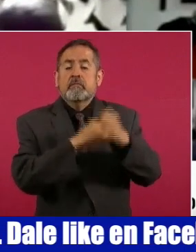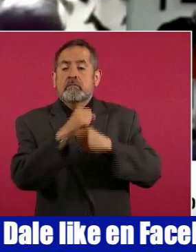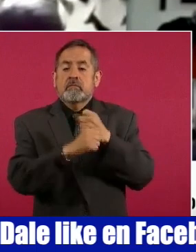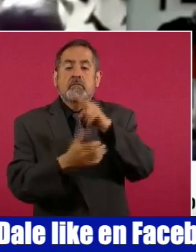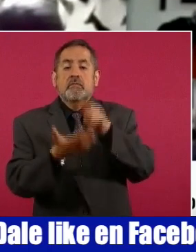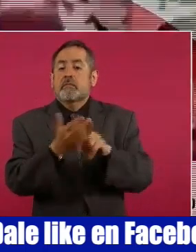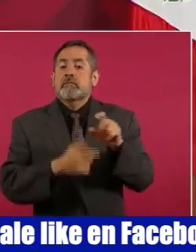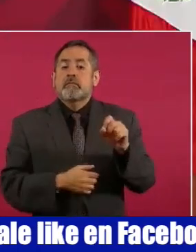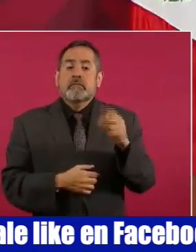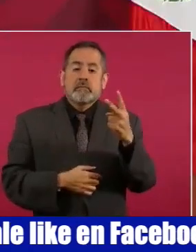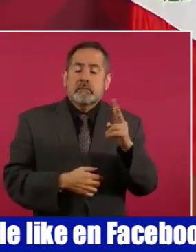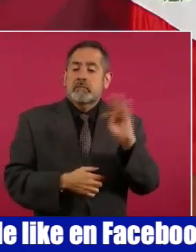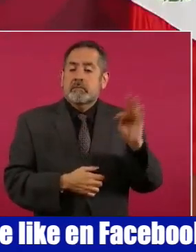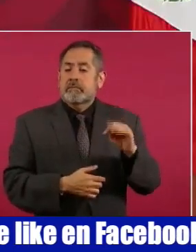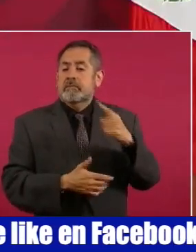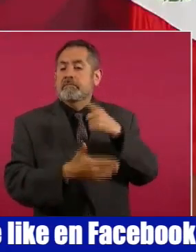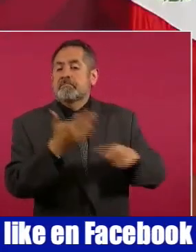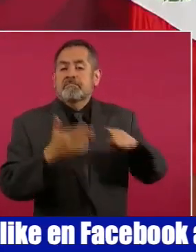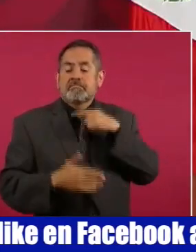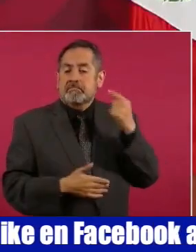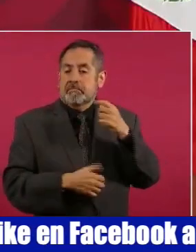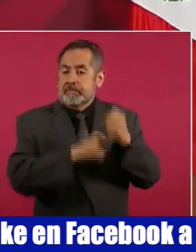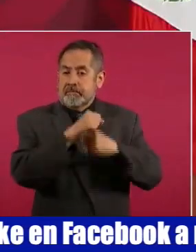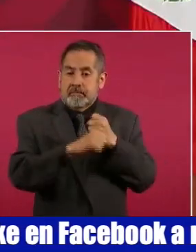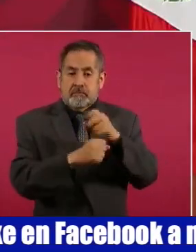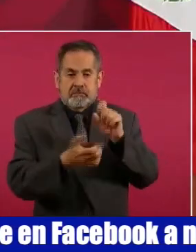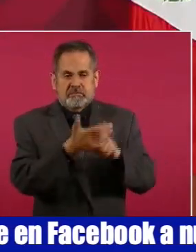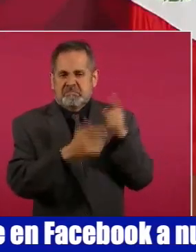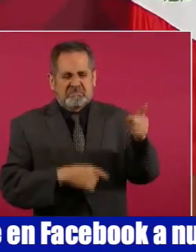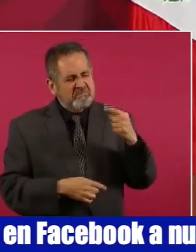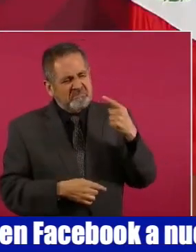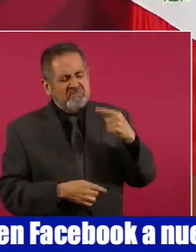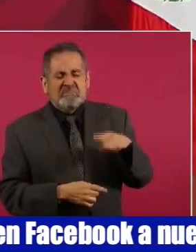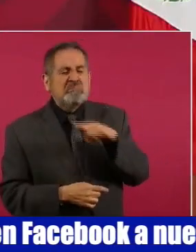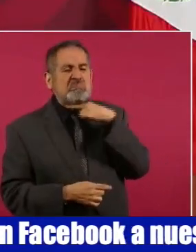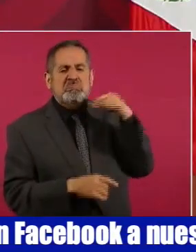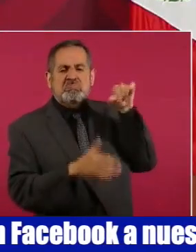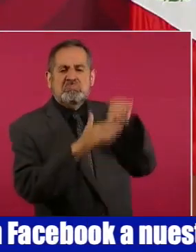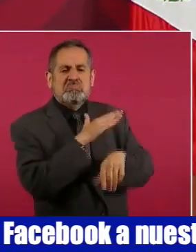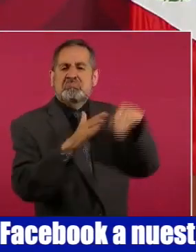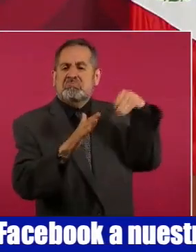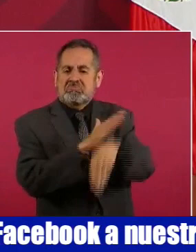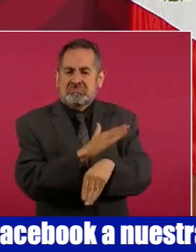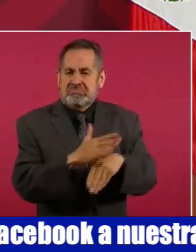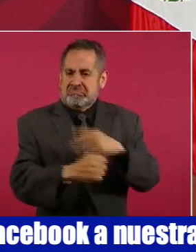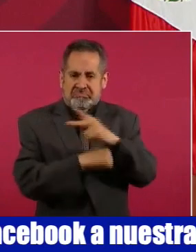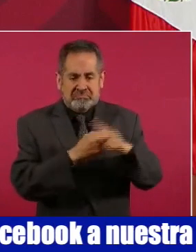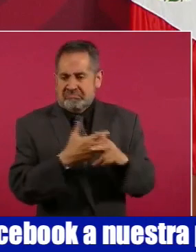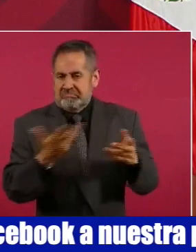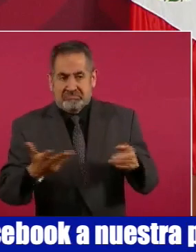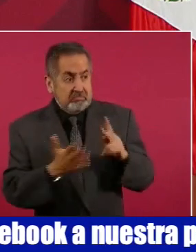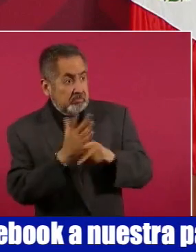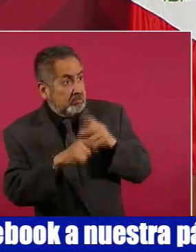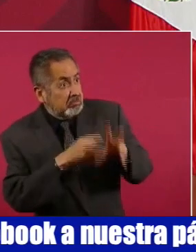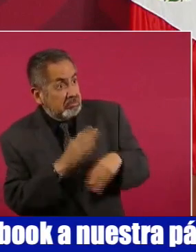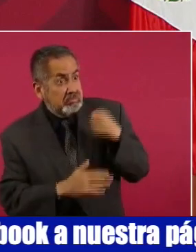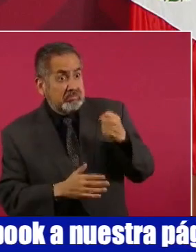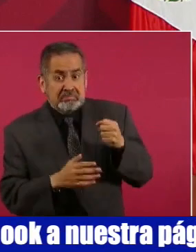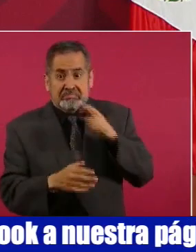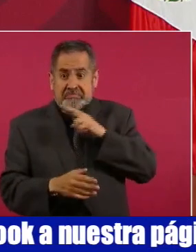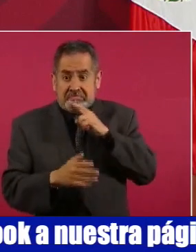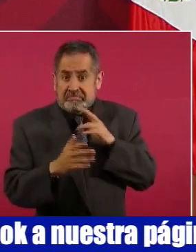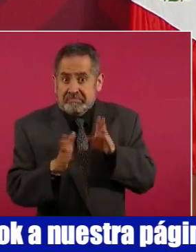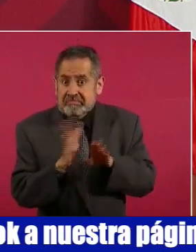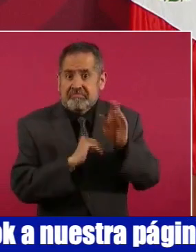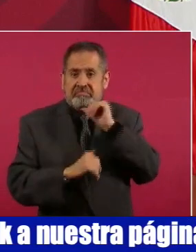si perdió las elecciones del 21, estará tan jodido todo el país porque no se va a recuperar muy rápido, que